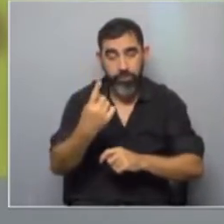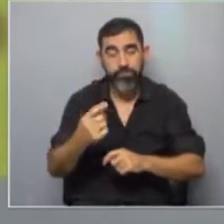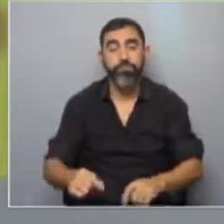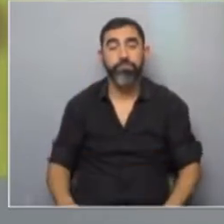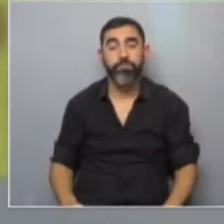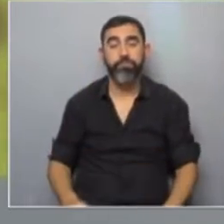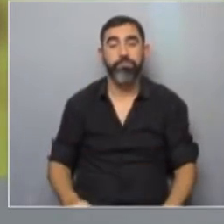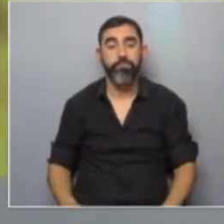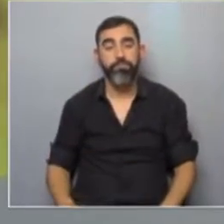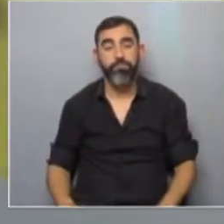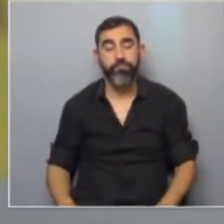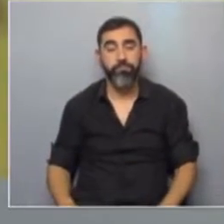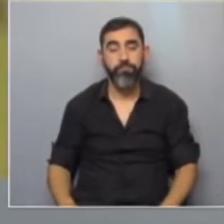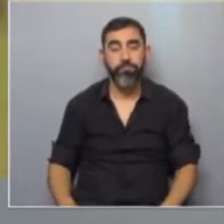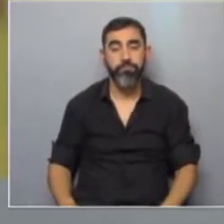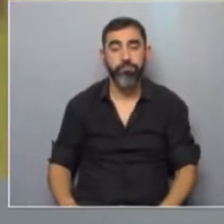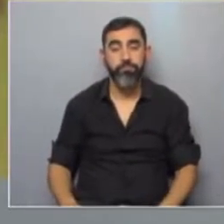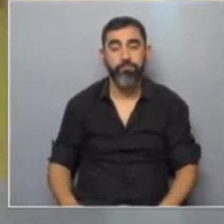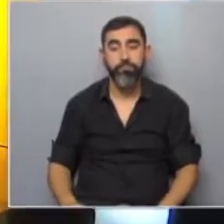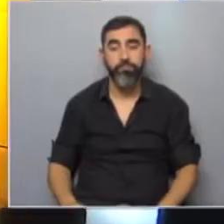escuchamos qué resultados se encontraron.